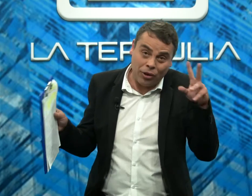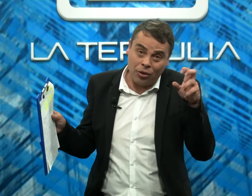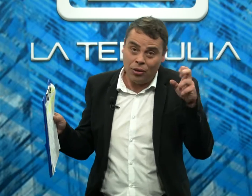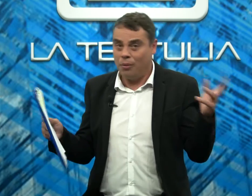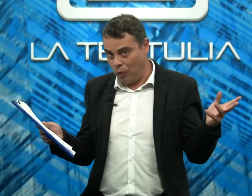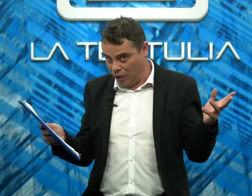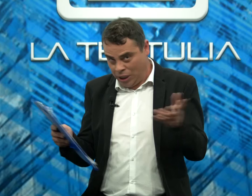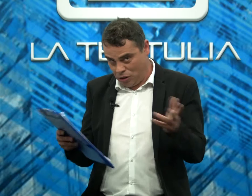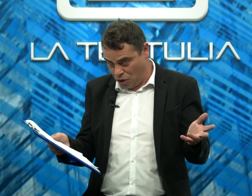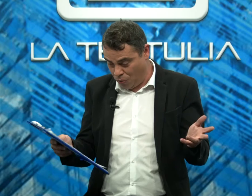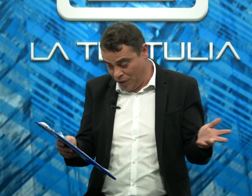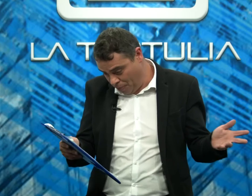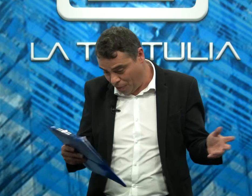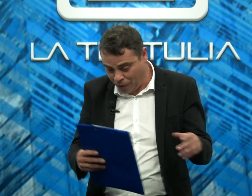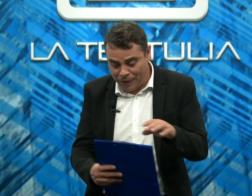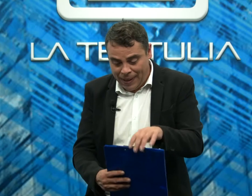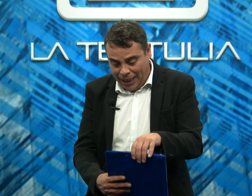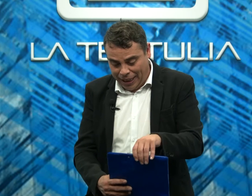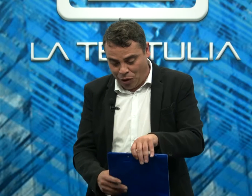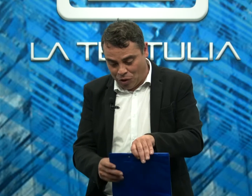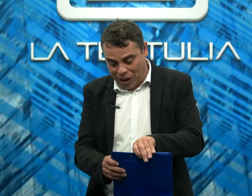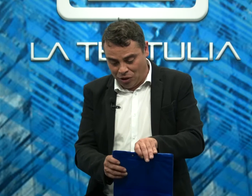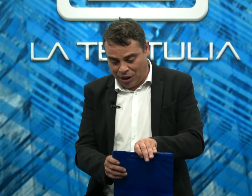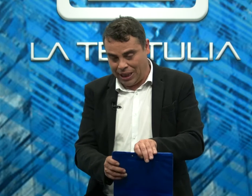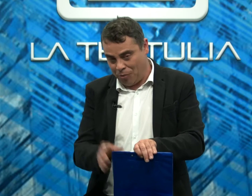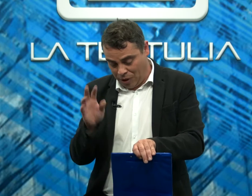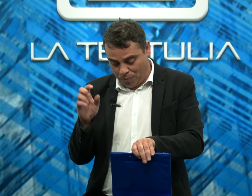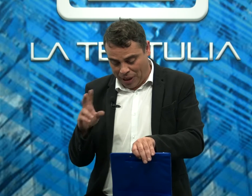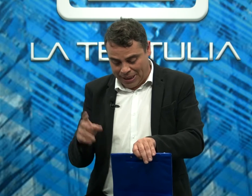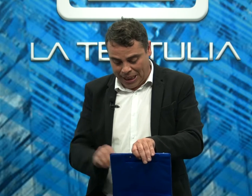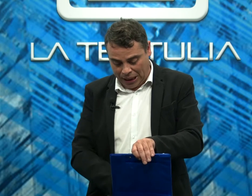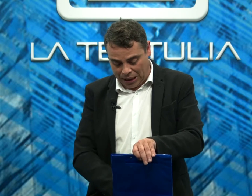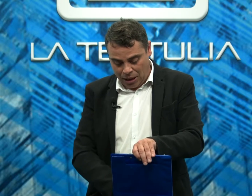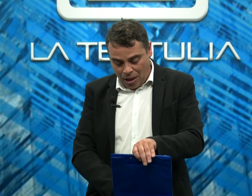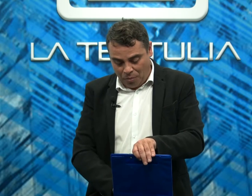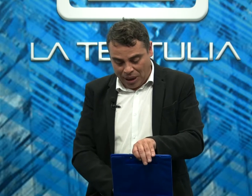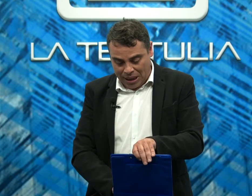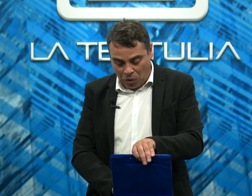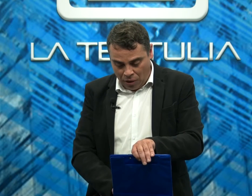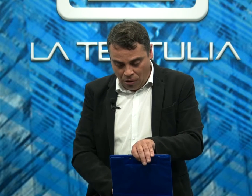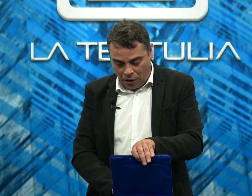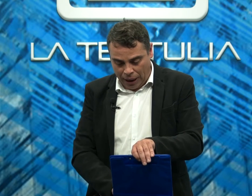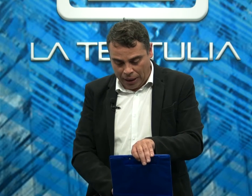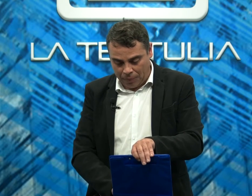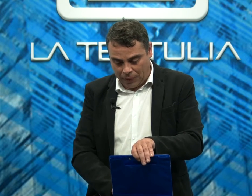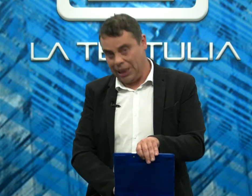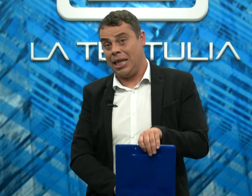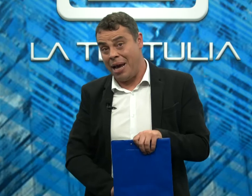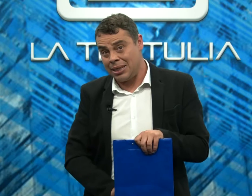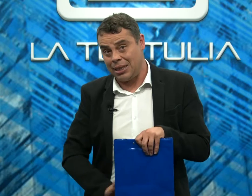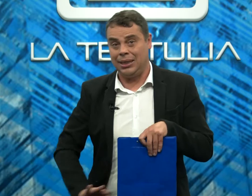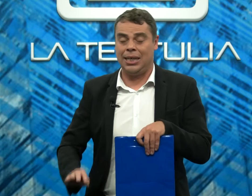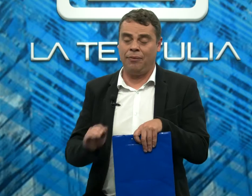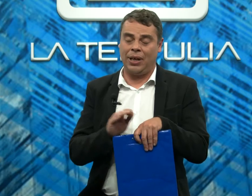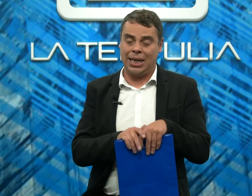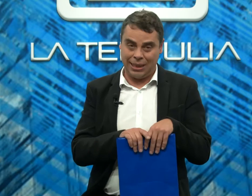más o menos buenos, que no son buenos, pero bueno, con unos datos que digamos pueden ser buenos. Y